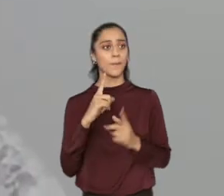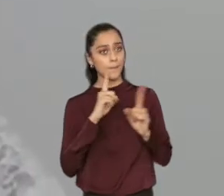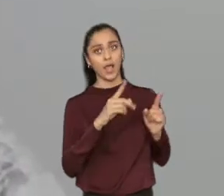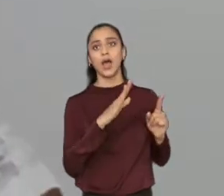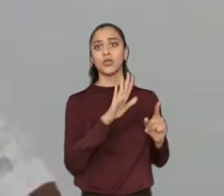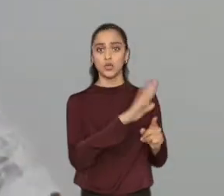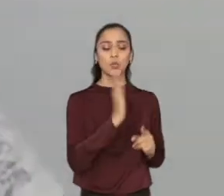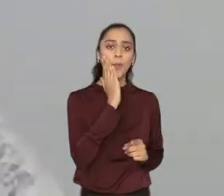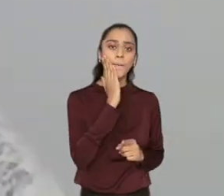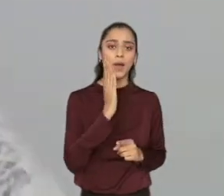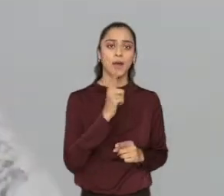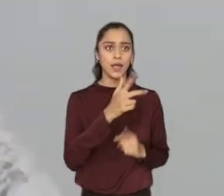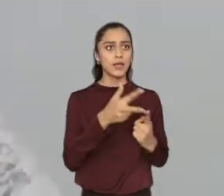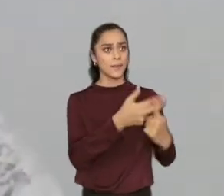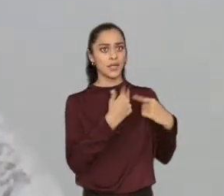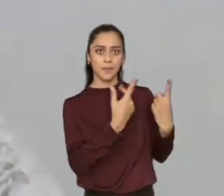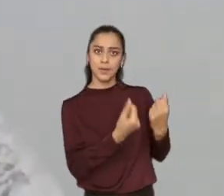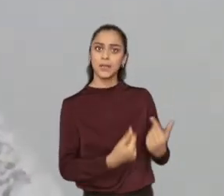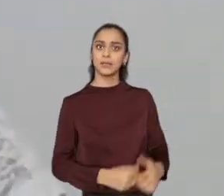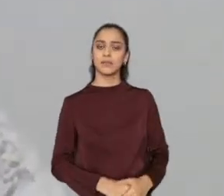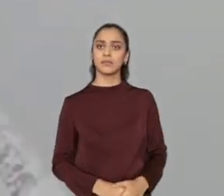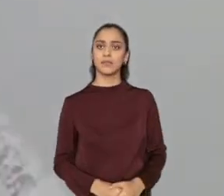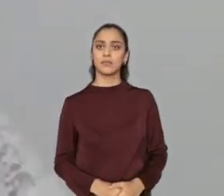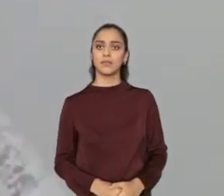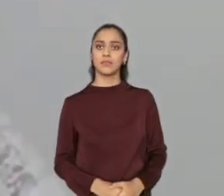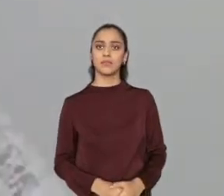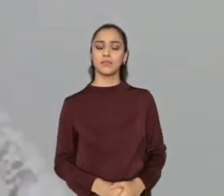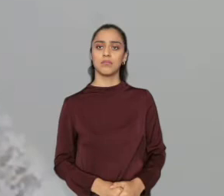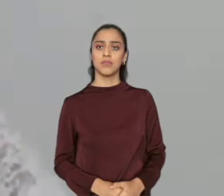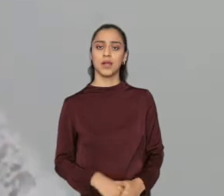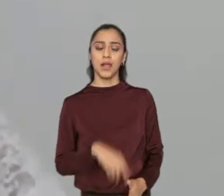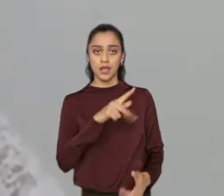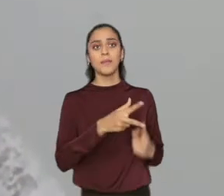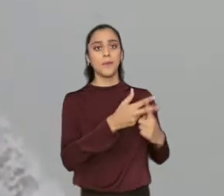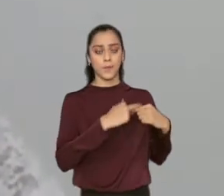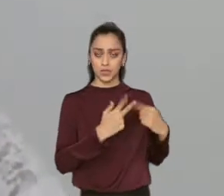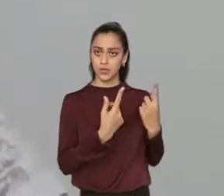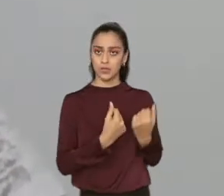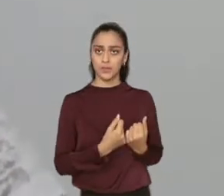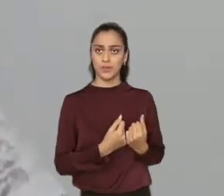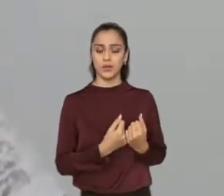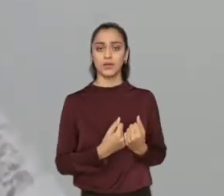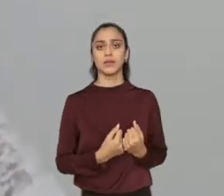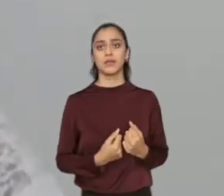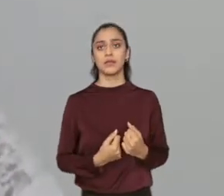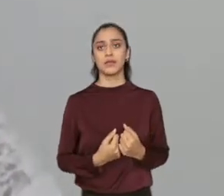mamá, que ella me prestara el dinero. Ella me prestó el dinero, yo